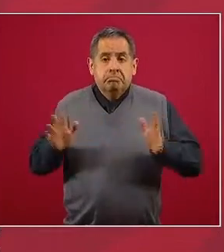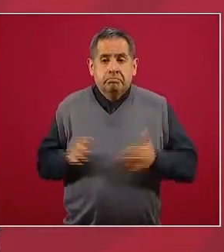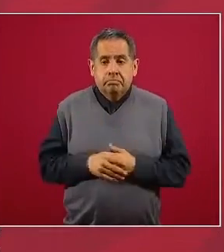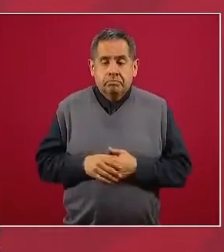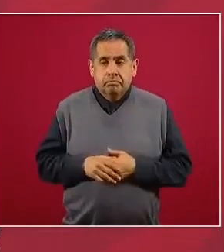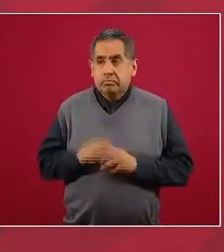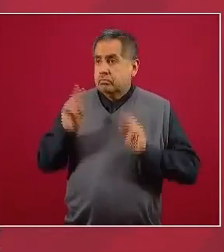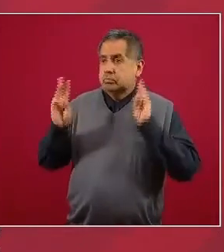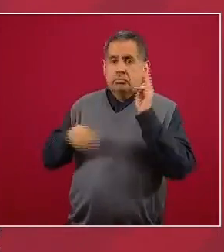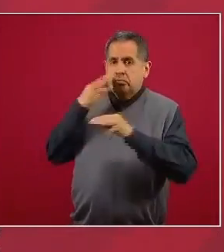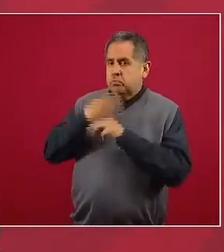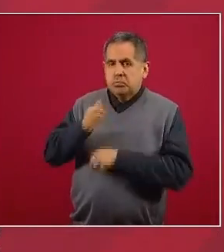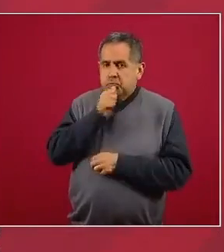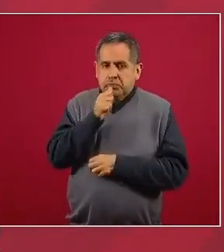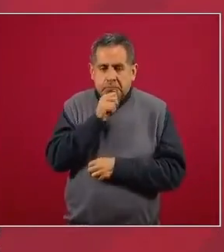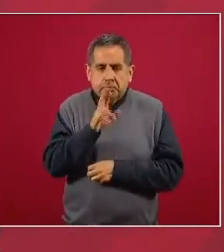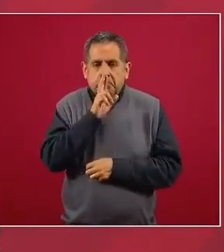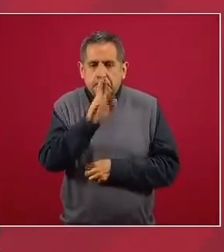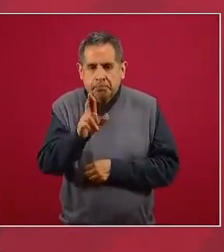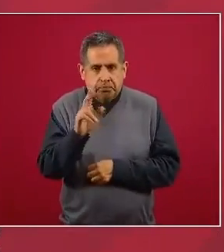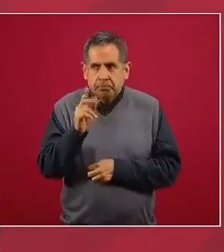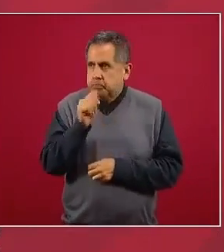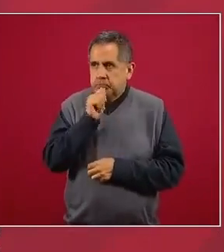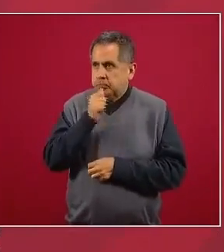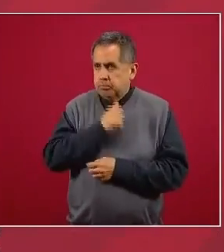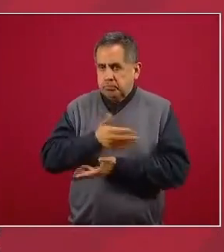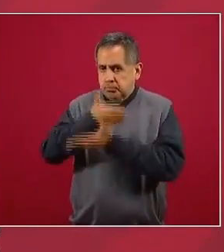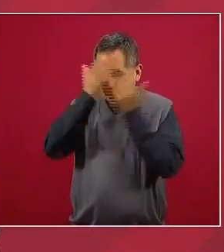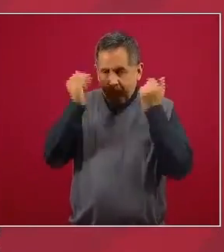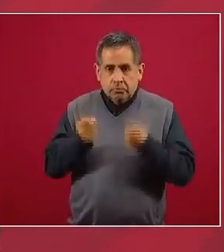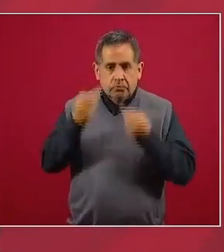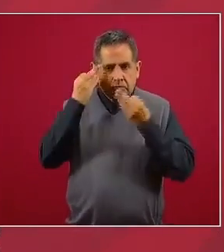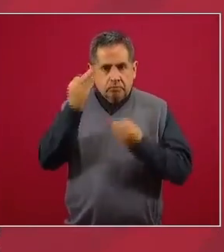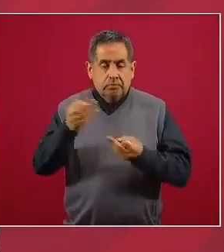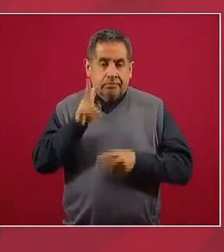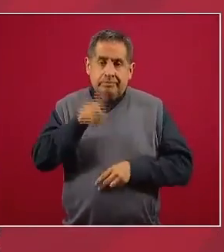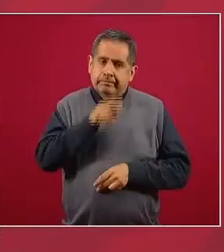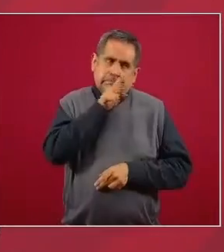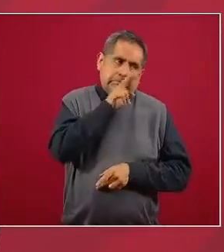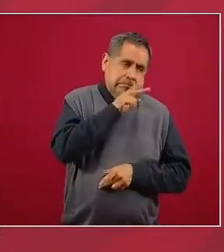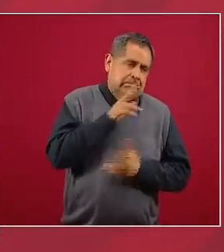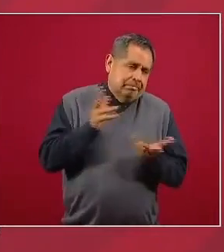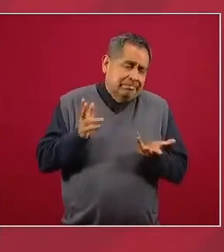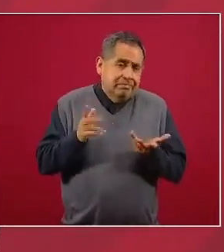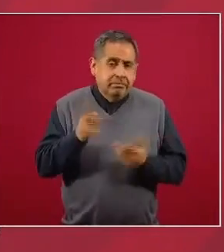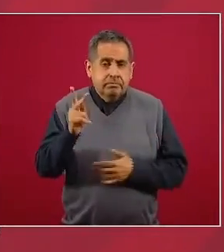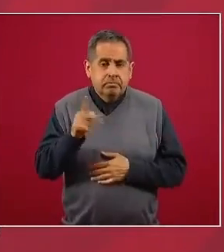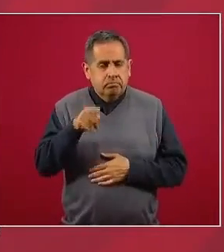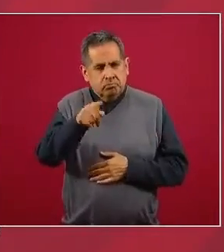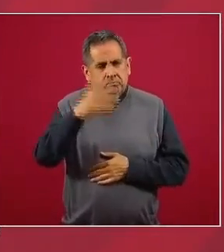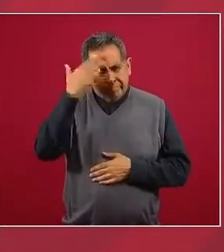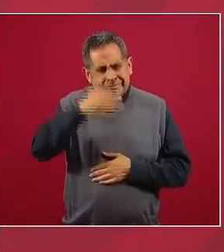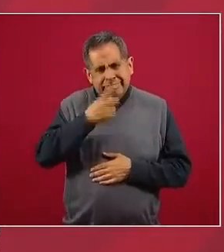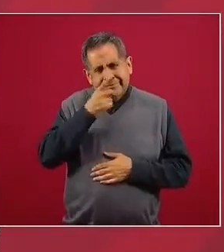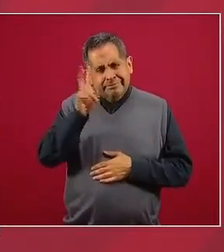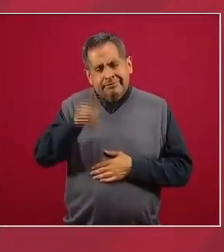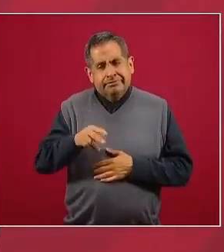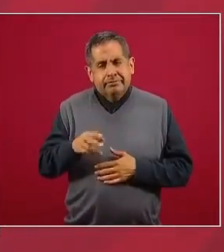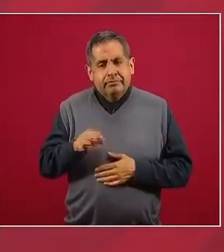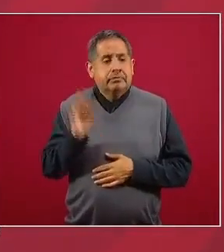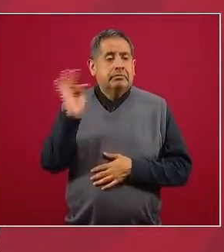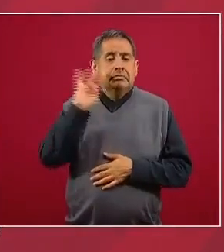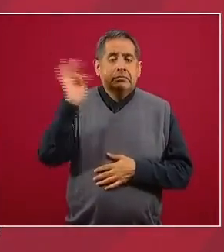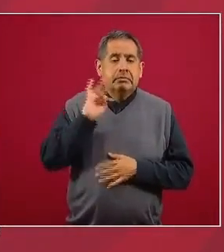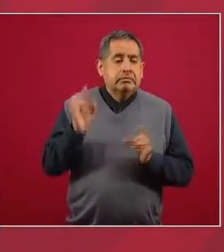entero no se ha respondido a esta pregunta, no se sabe todavía, lo cual es inquietante, por supuesto. Y como usted bien señala, puede